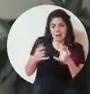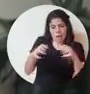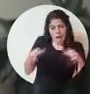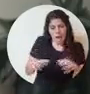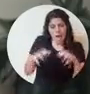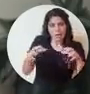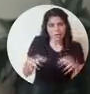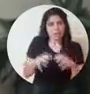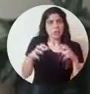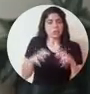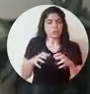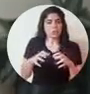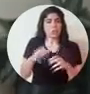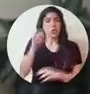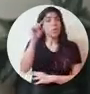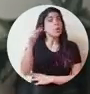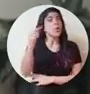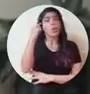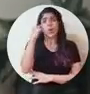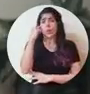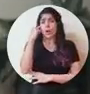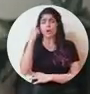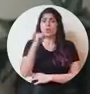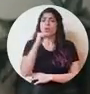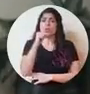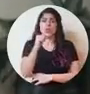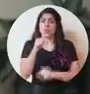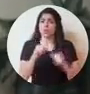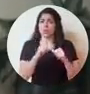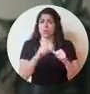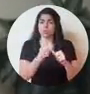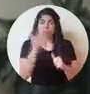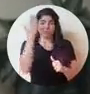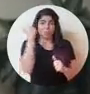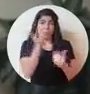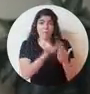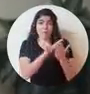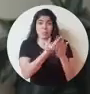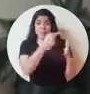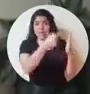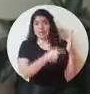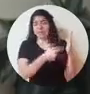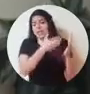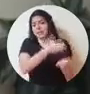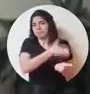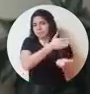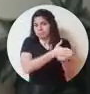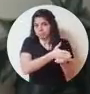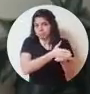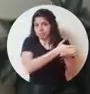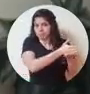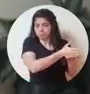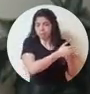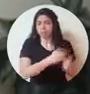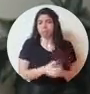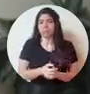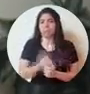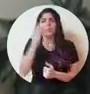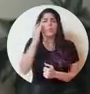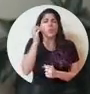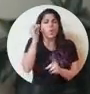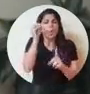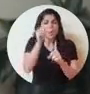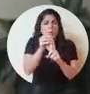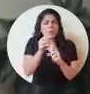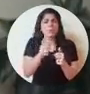el gobierno no seguirá adelante con su propuesta inicial esto con el